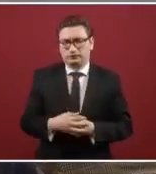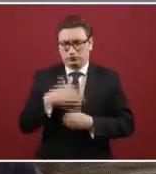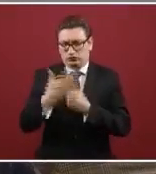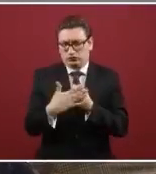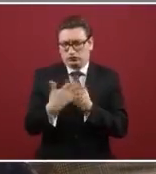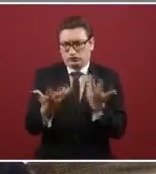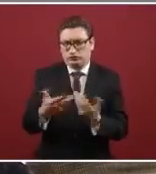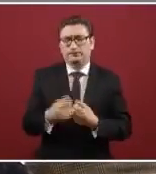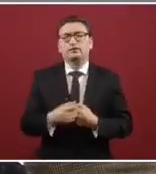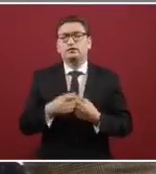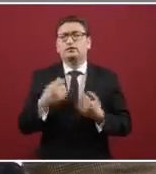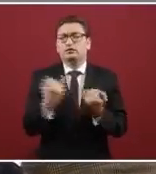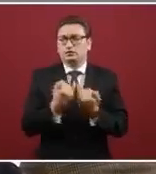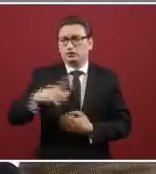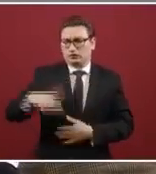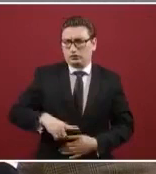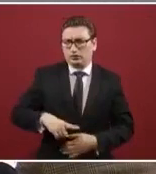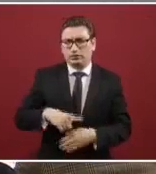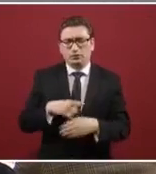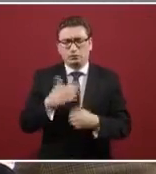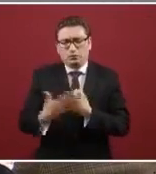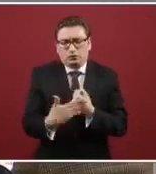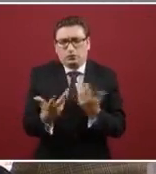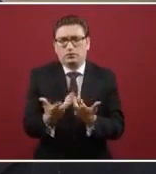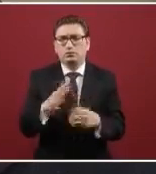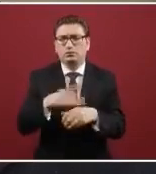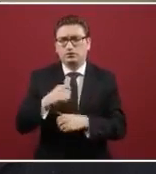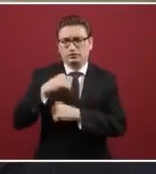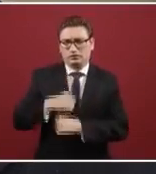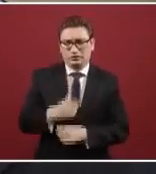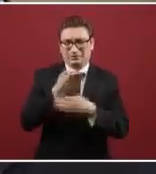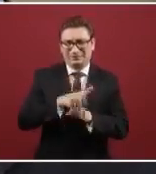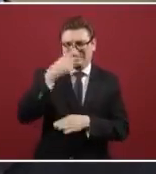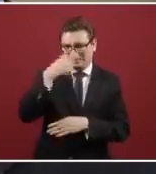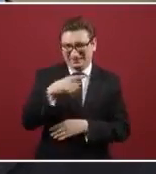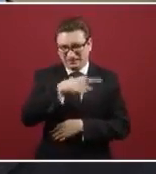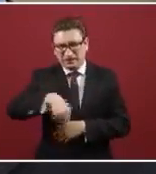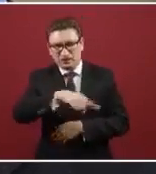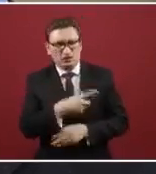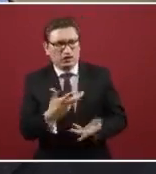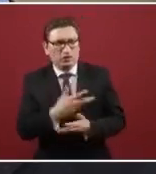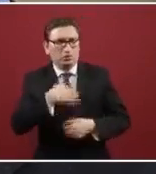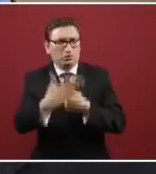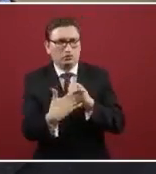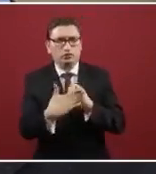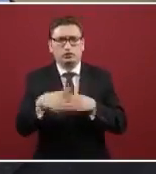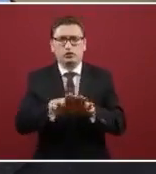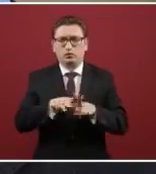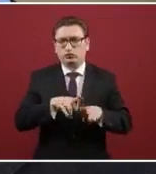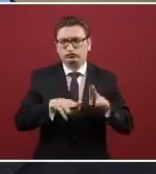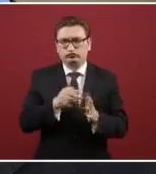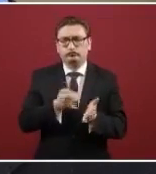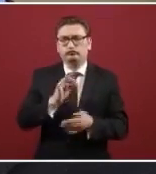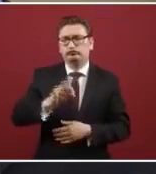será la acción del gobierno luego de que las autoridades del Banco de México den la referencia de la tasa de